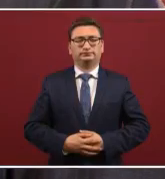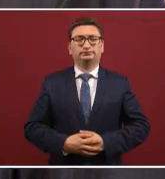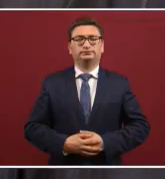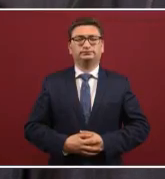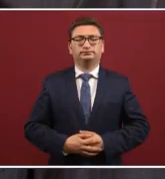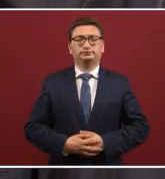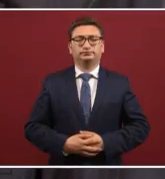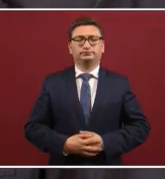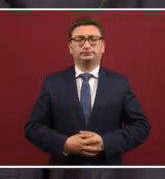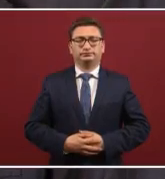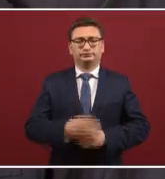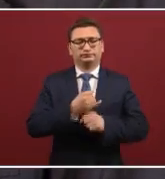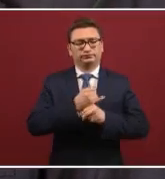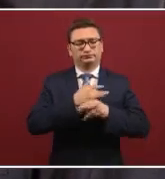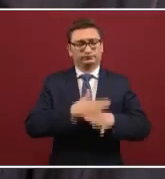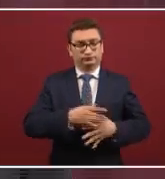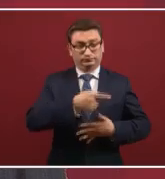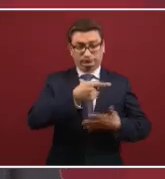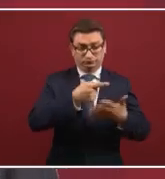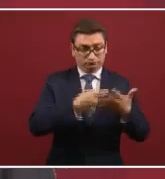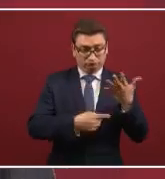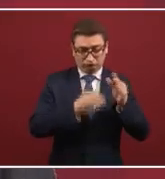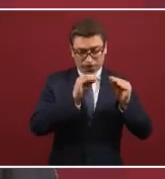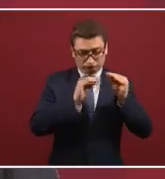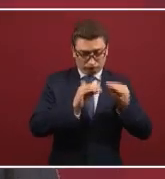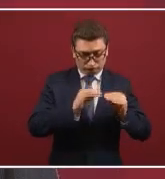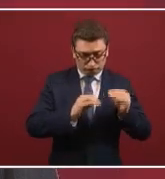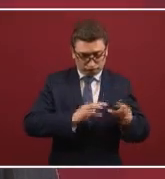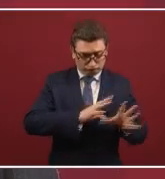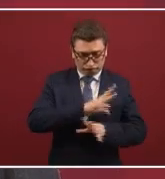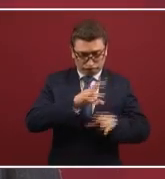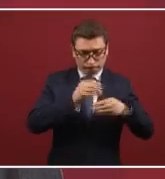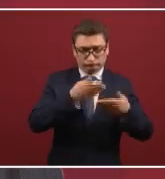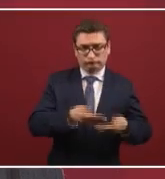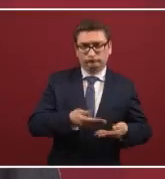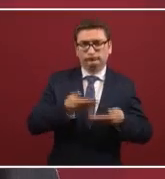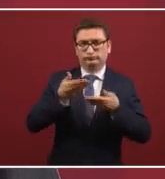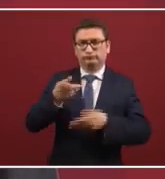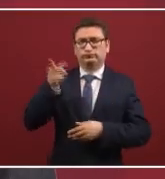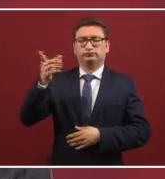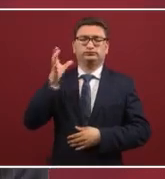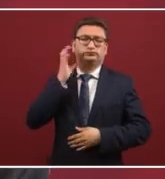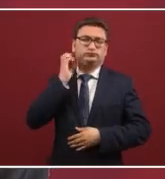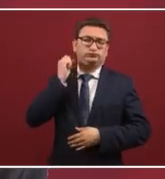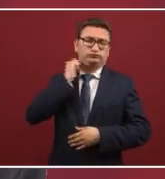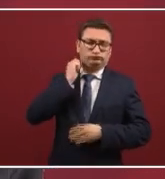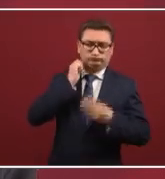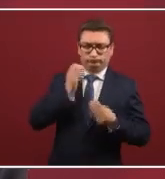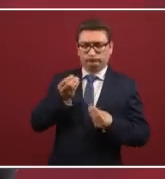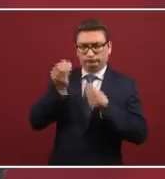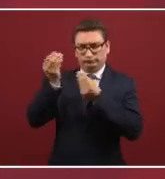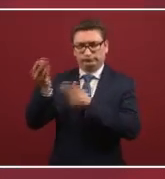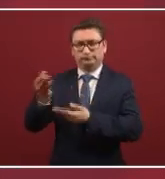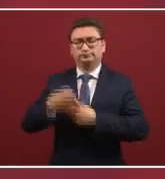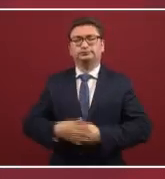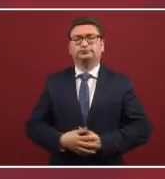respectiva para que el Senado de la República